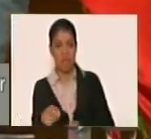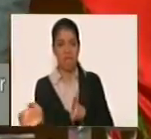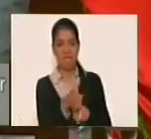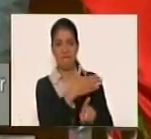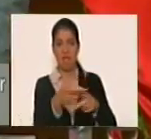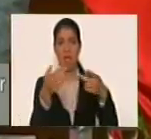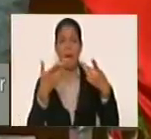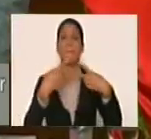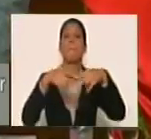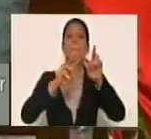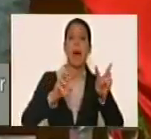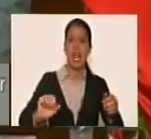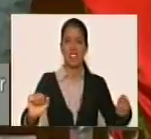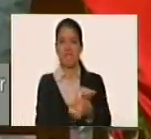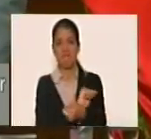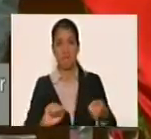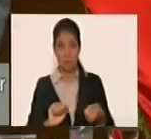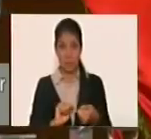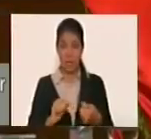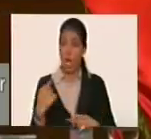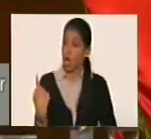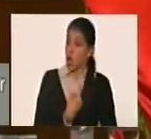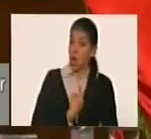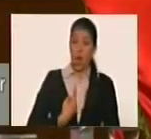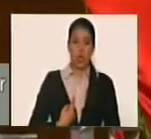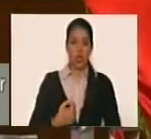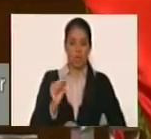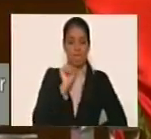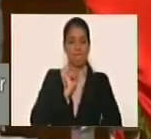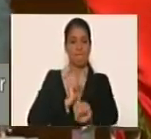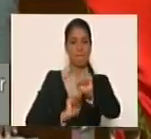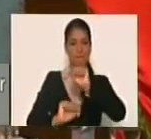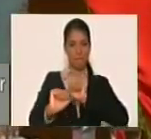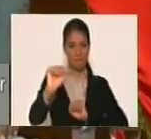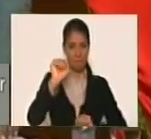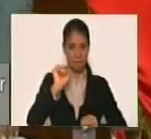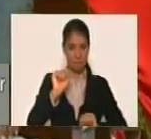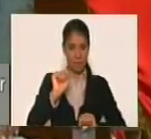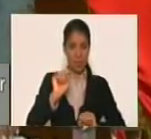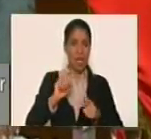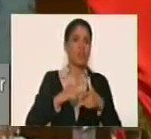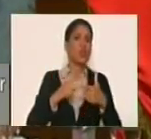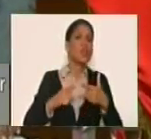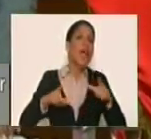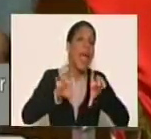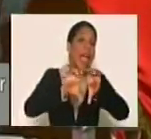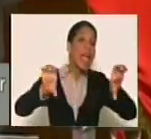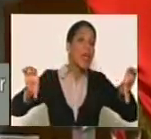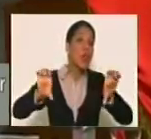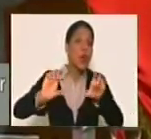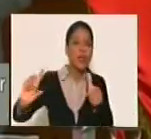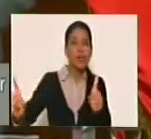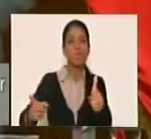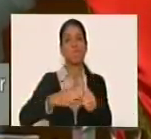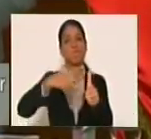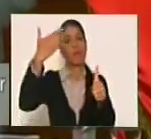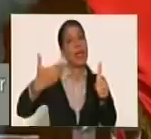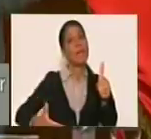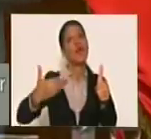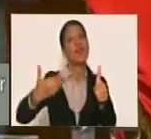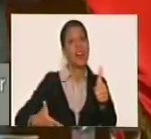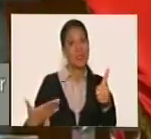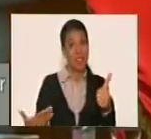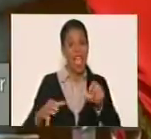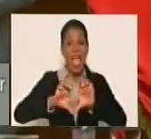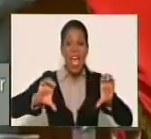paz. Nosotros tenemos que estar preparados para eso. Por eso la educación debe recoger